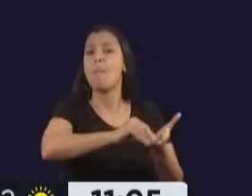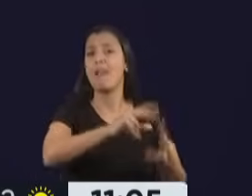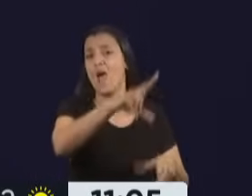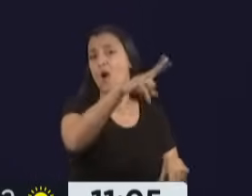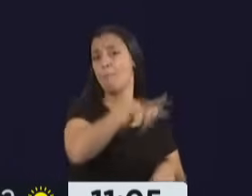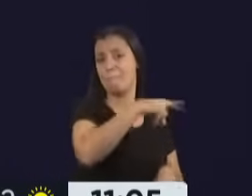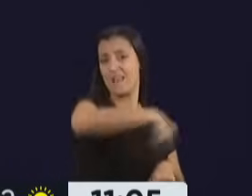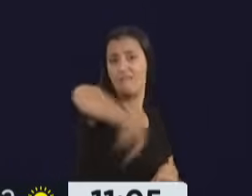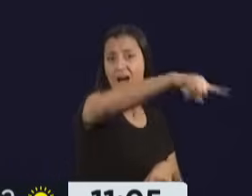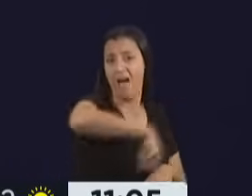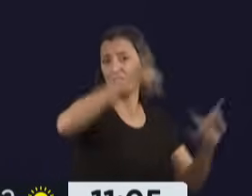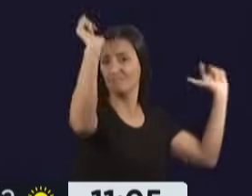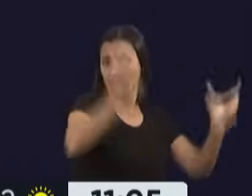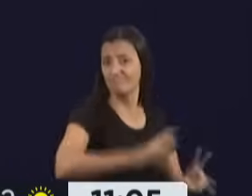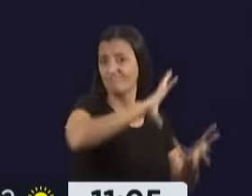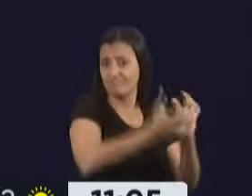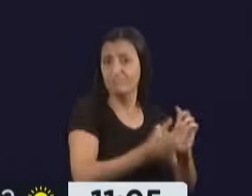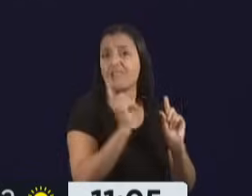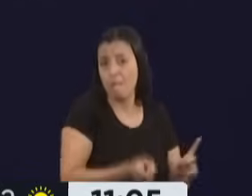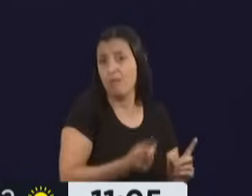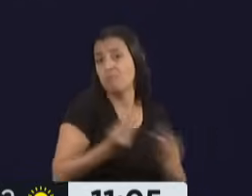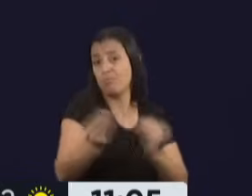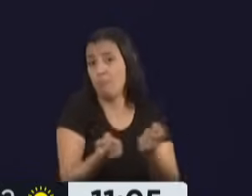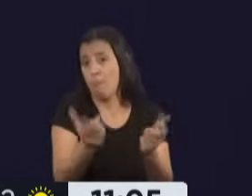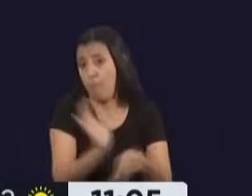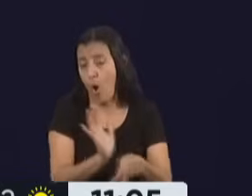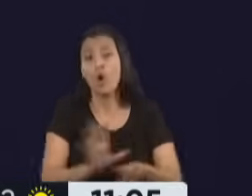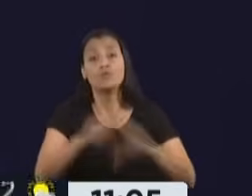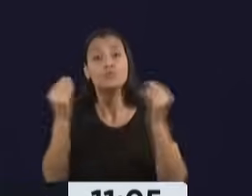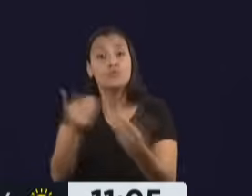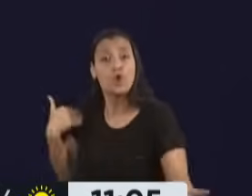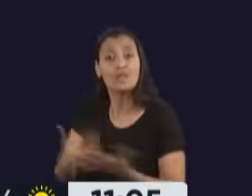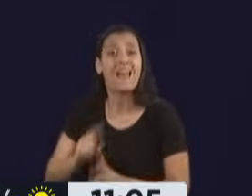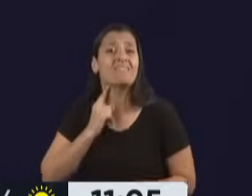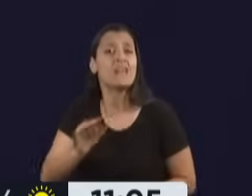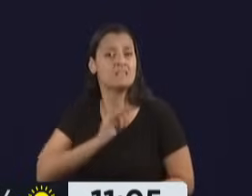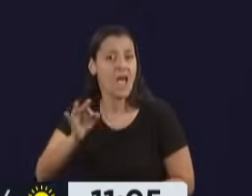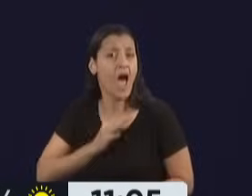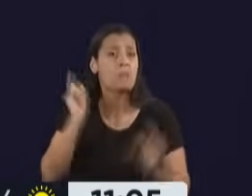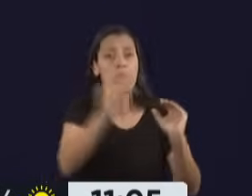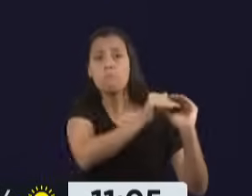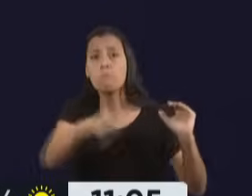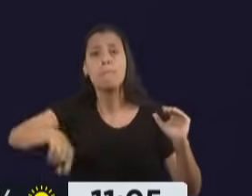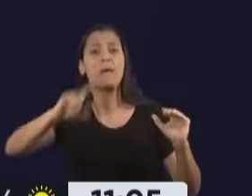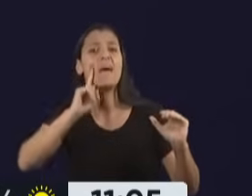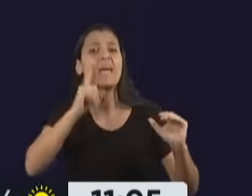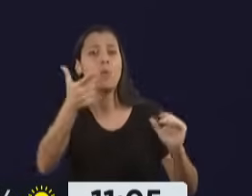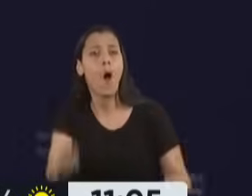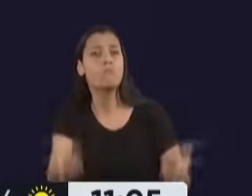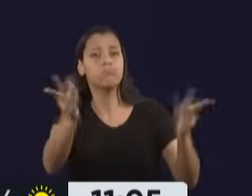o al menos destruía más del que generaba. 13 años que no crecía en términos de PBI per cápita.